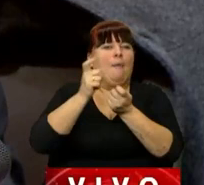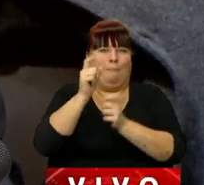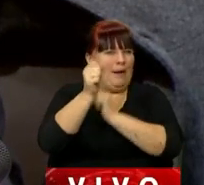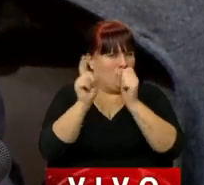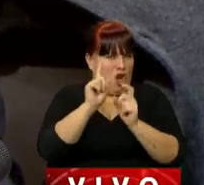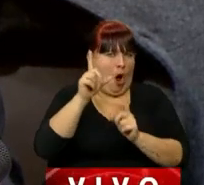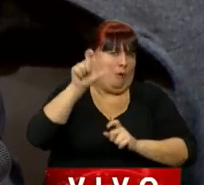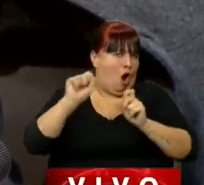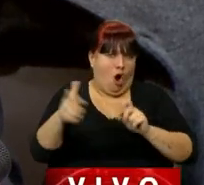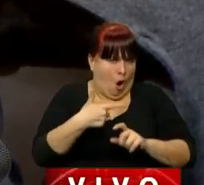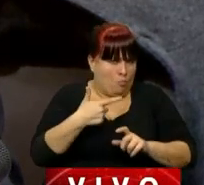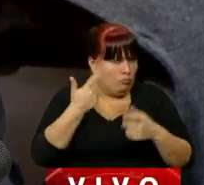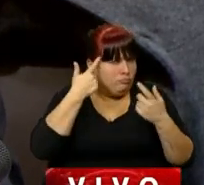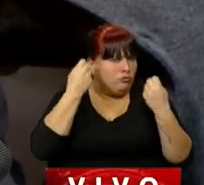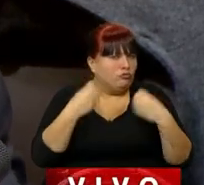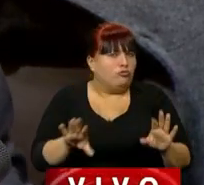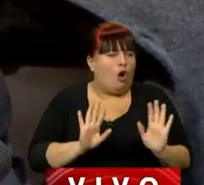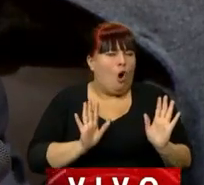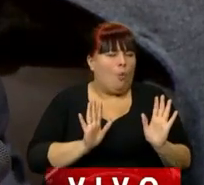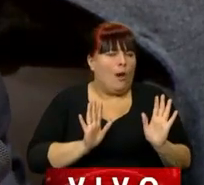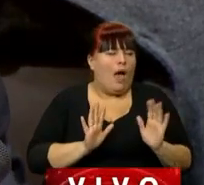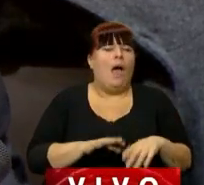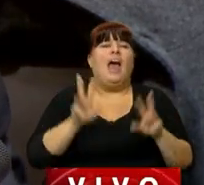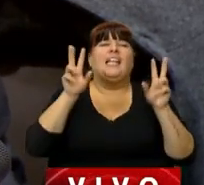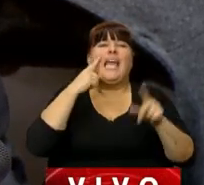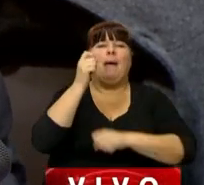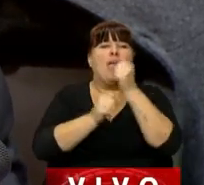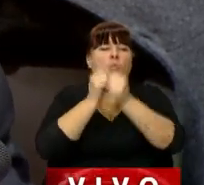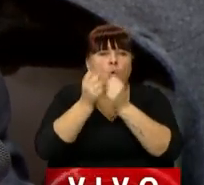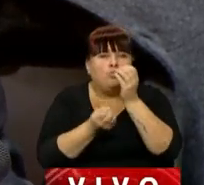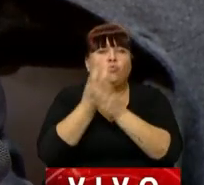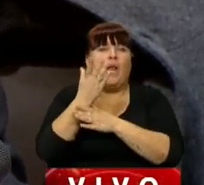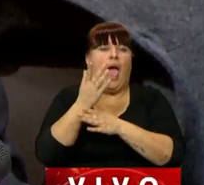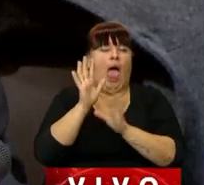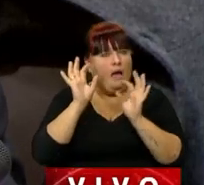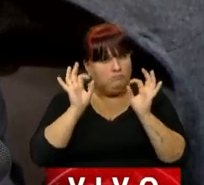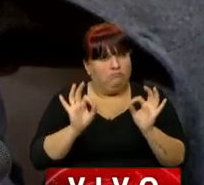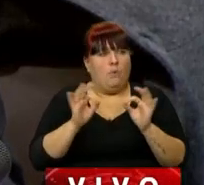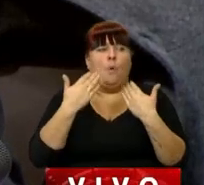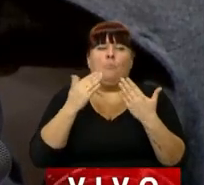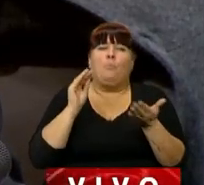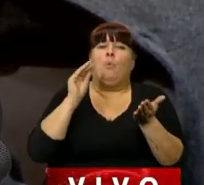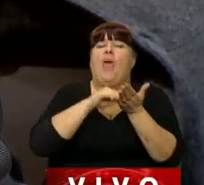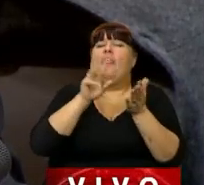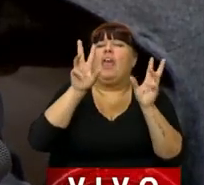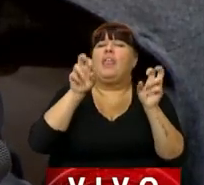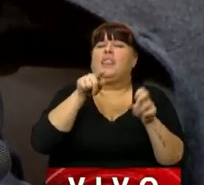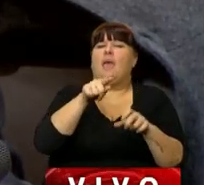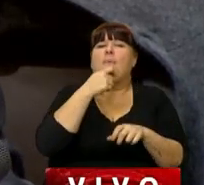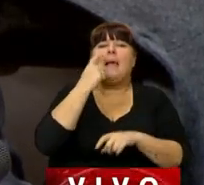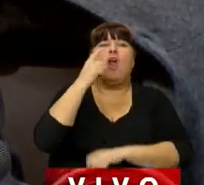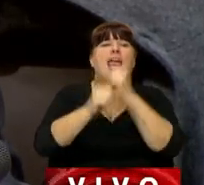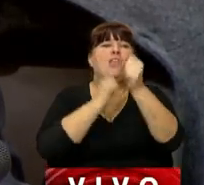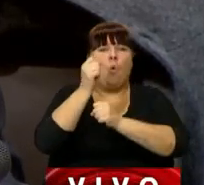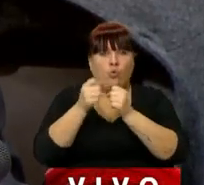me parece que ya es suficiente. El concepto de industria naciente, que bien se podría aplicar al caso de